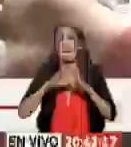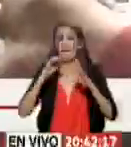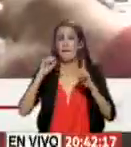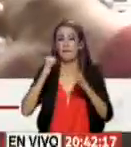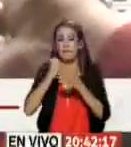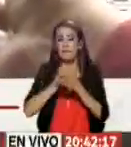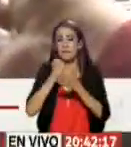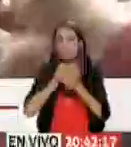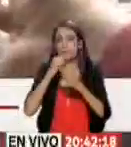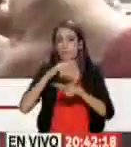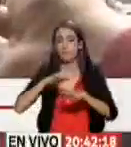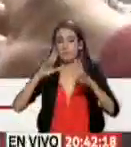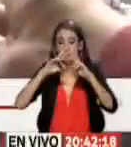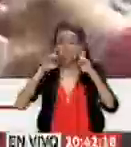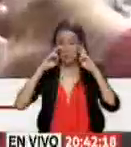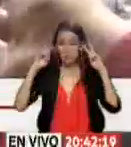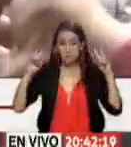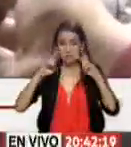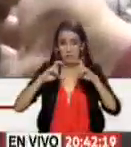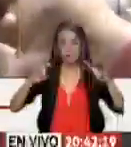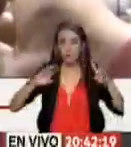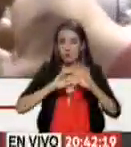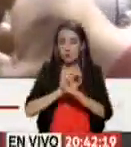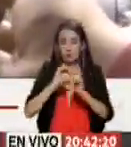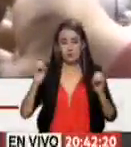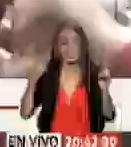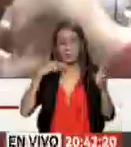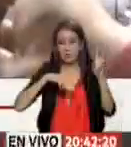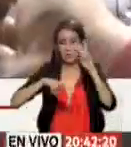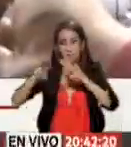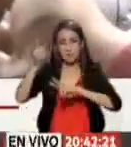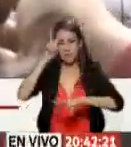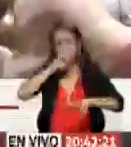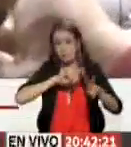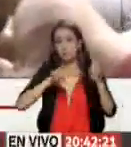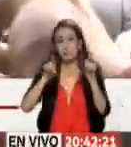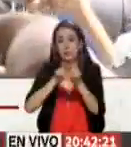las verificaciones inmediatamente sin temor ni favor. De igual